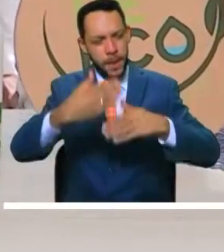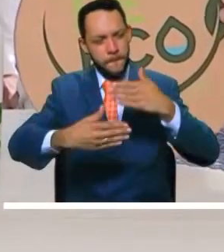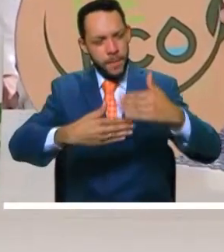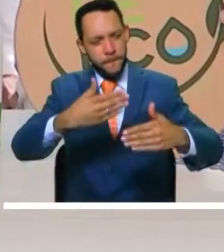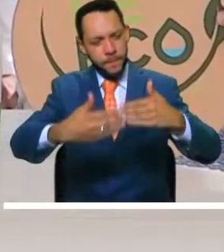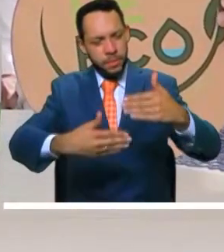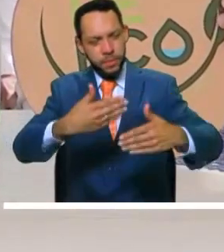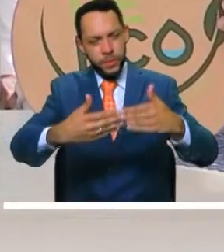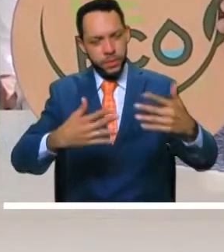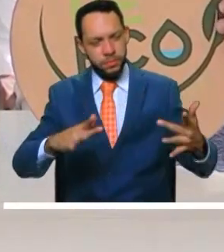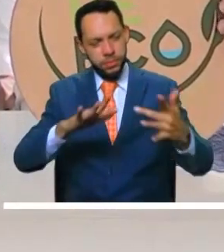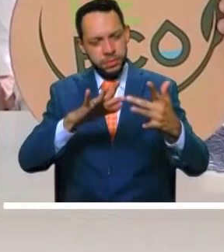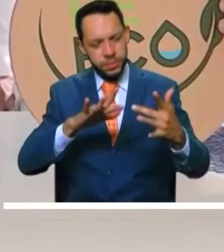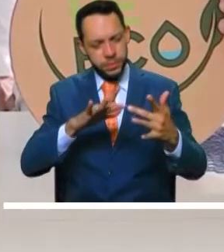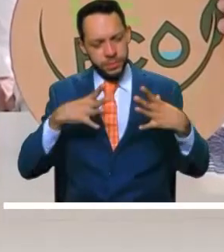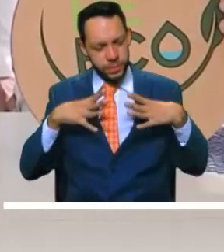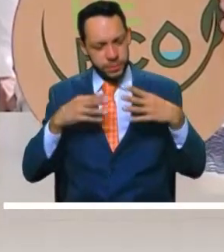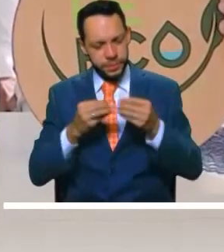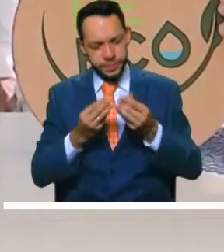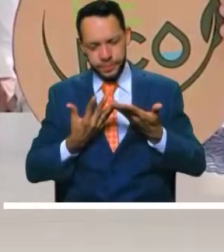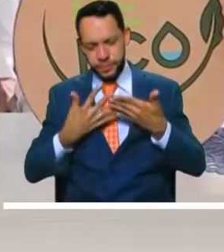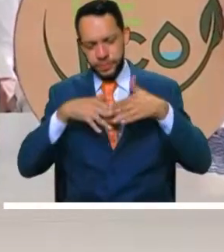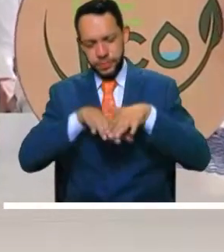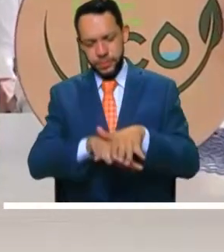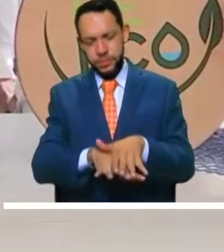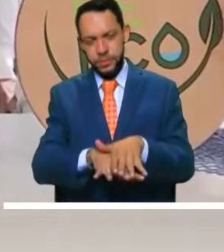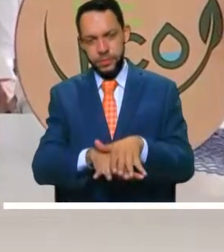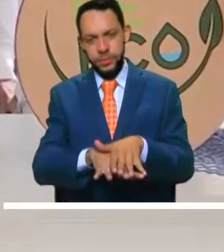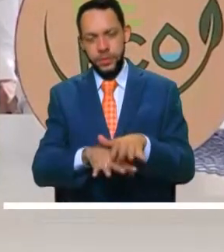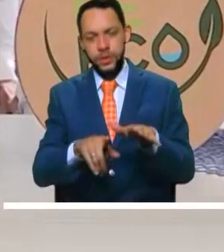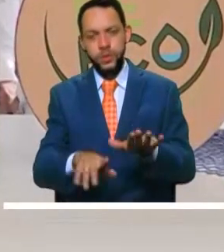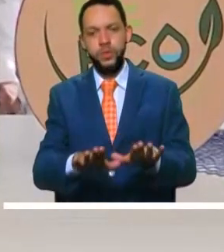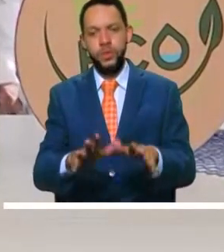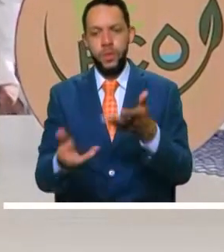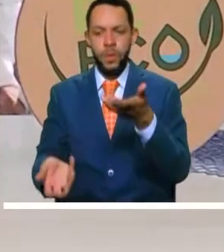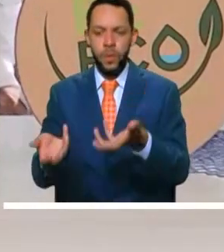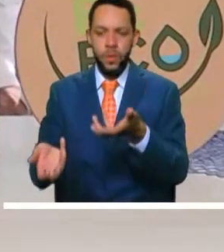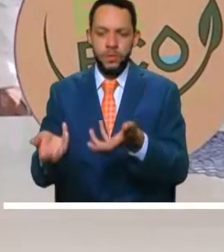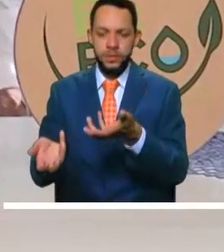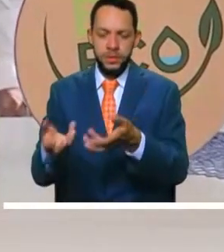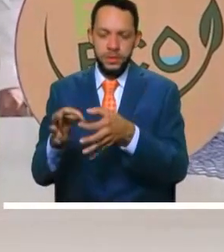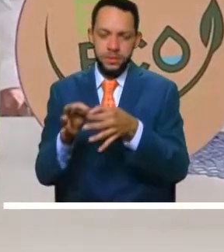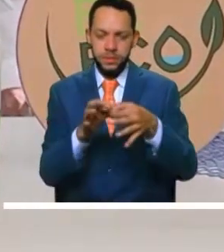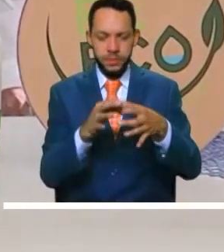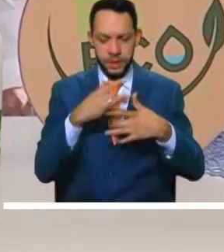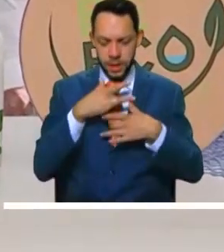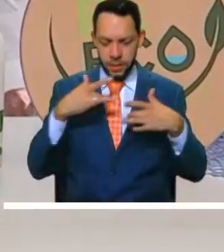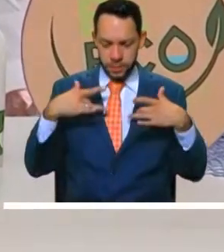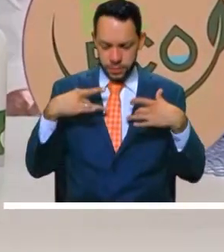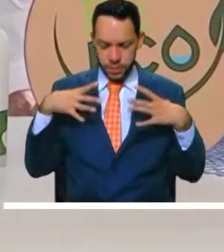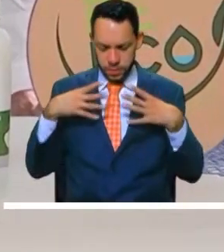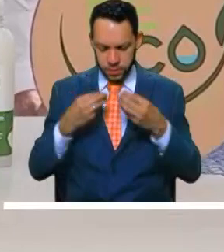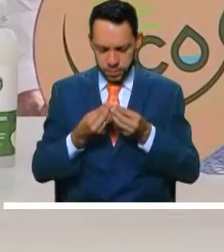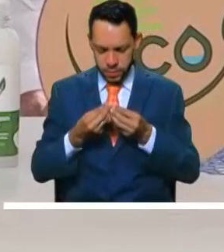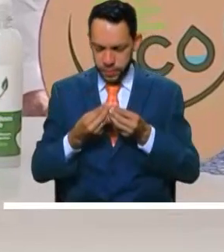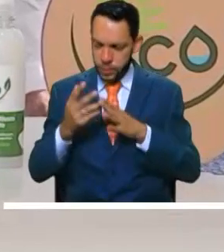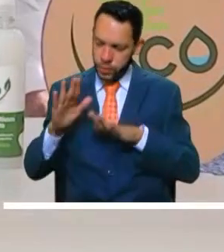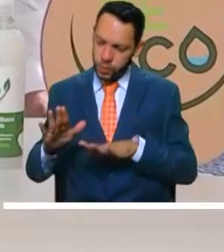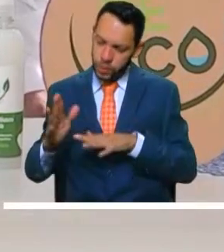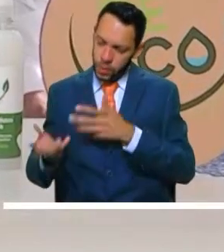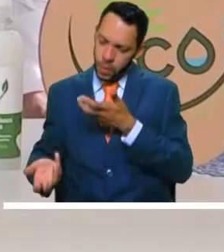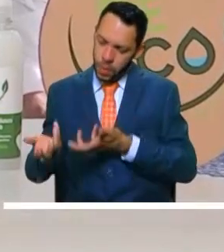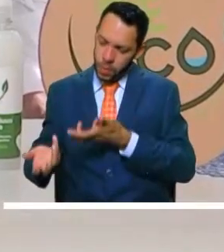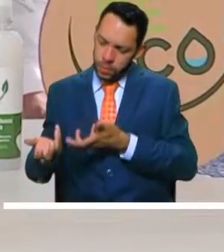procesos que utilizamos en lo que nosotros llamamos ese gran laboratorio que llama tu cocina, tu medicina, o cómo hacer de la cocina una